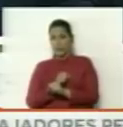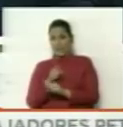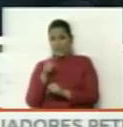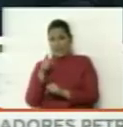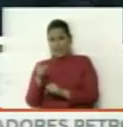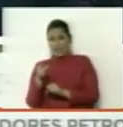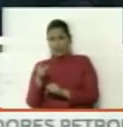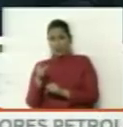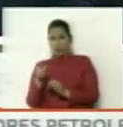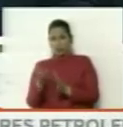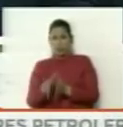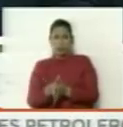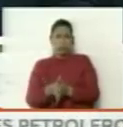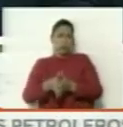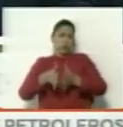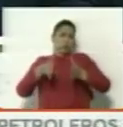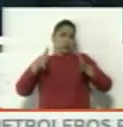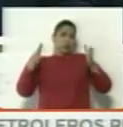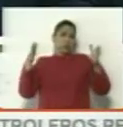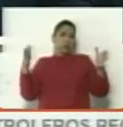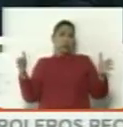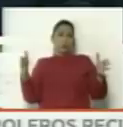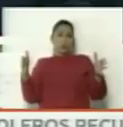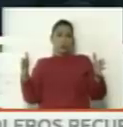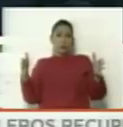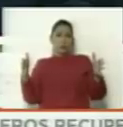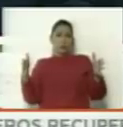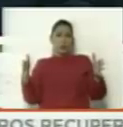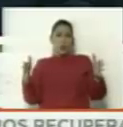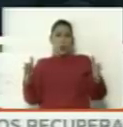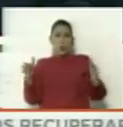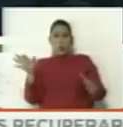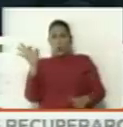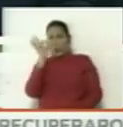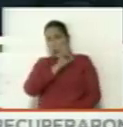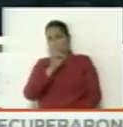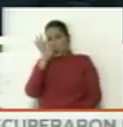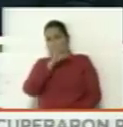una gigantesca y podrida trama de